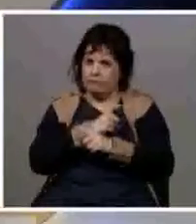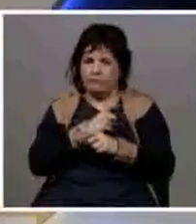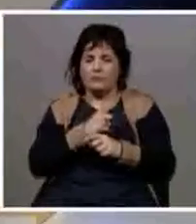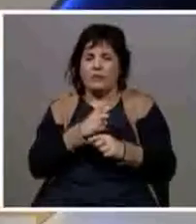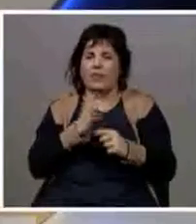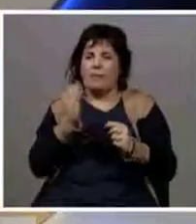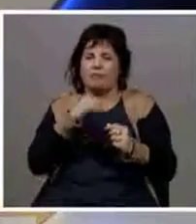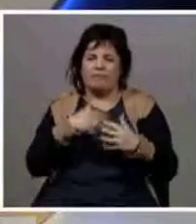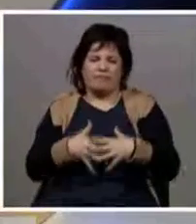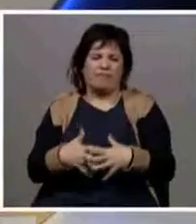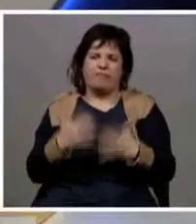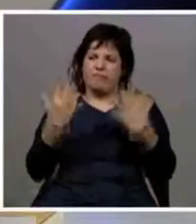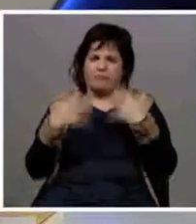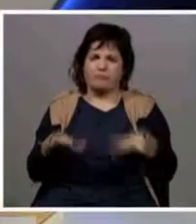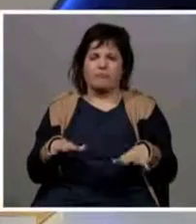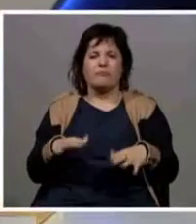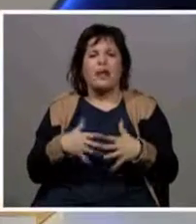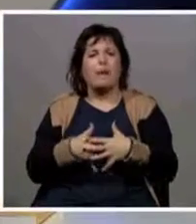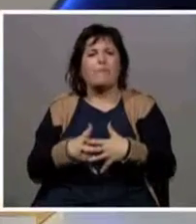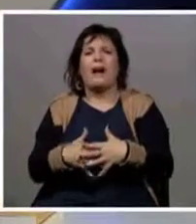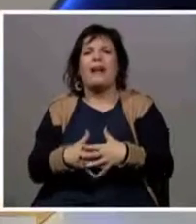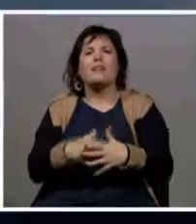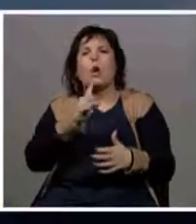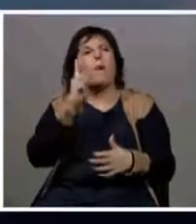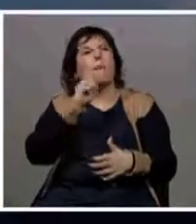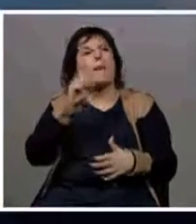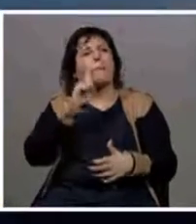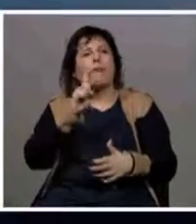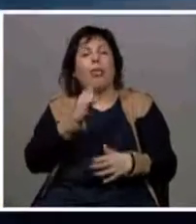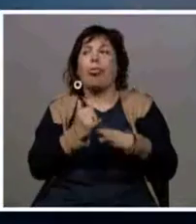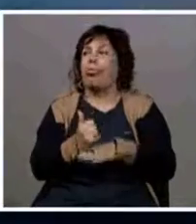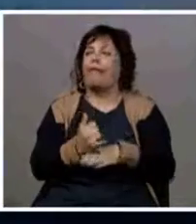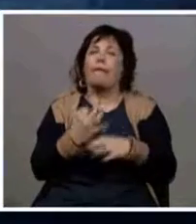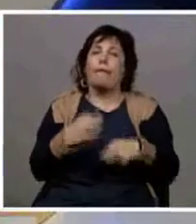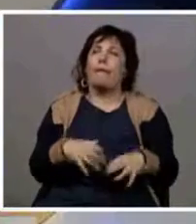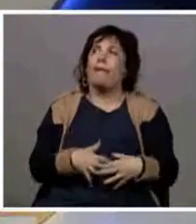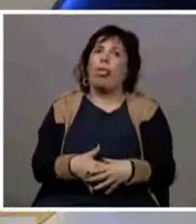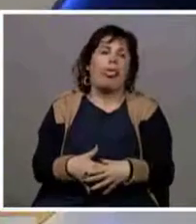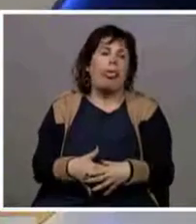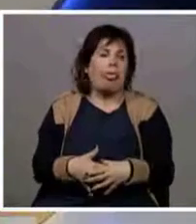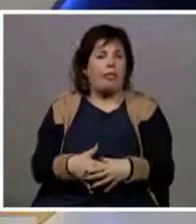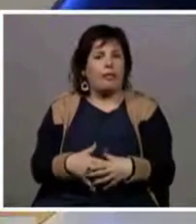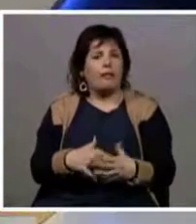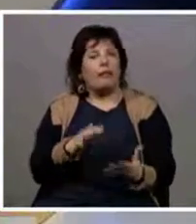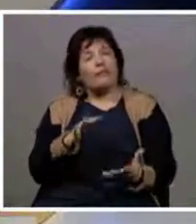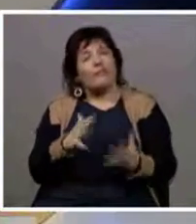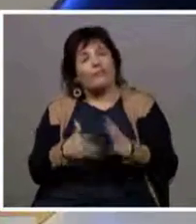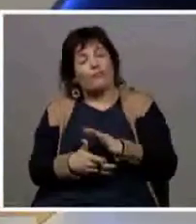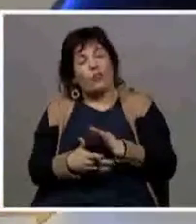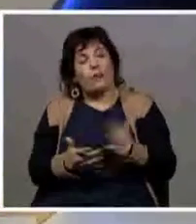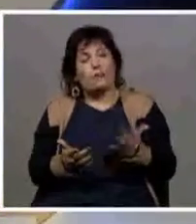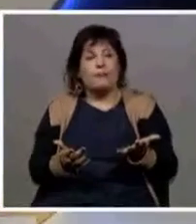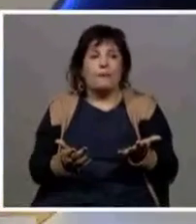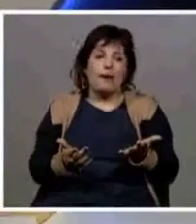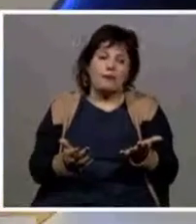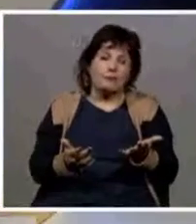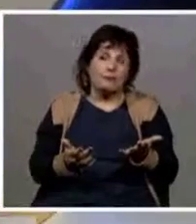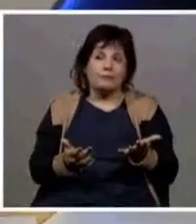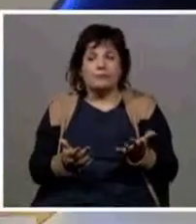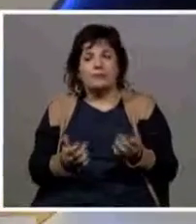ya no estamos hablamos hablando de lo que llama el embarazo de una intencionada intenciones que no es una forma de señalar